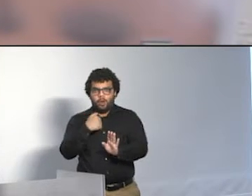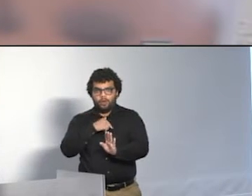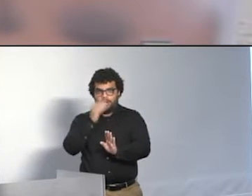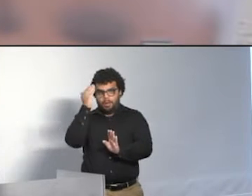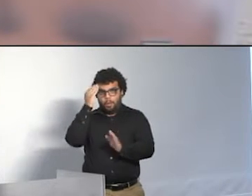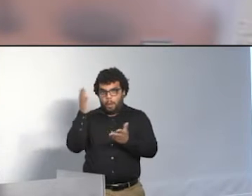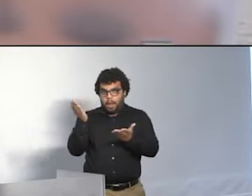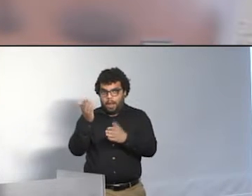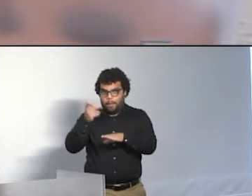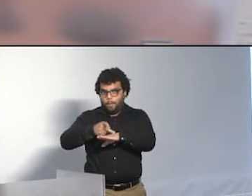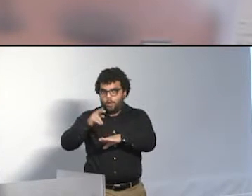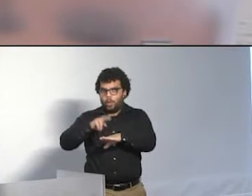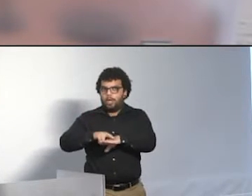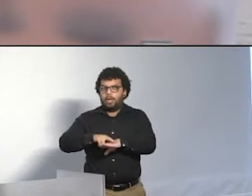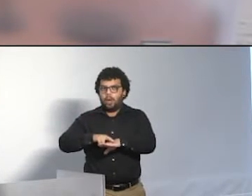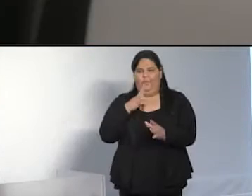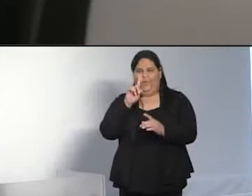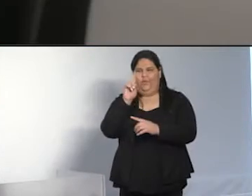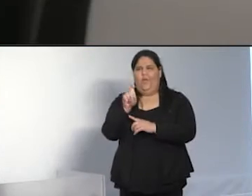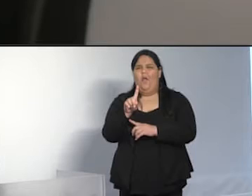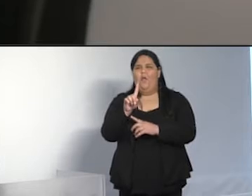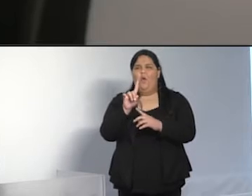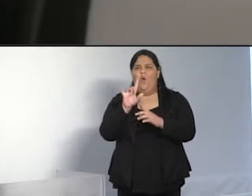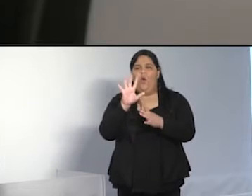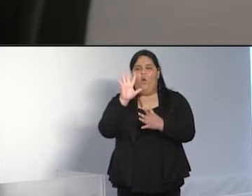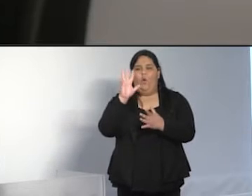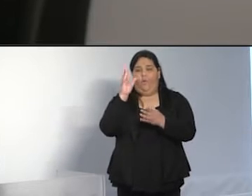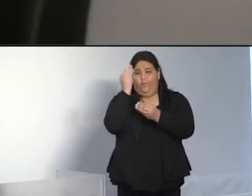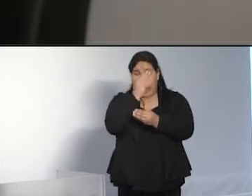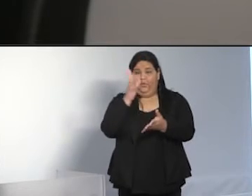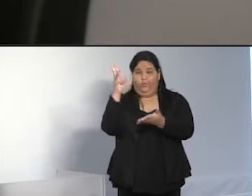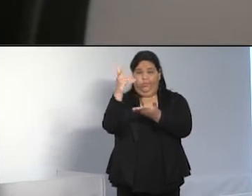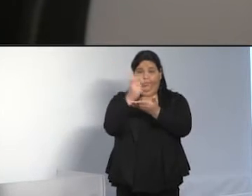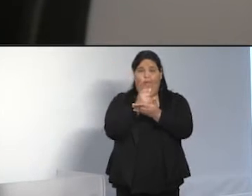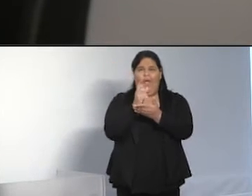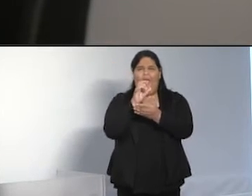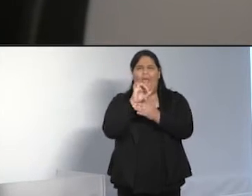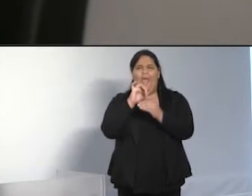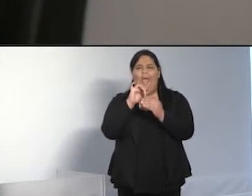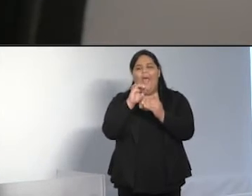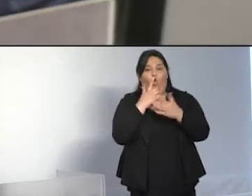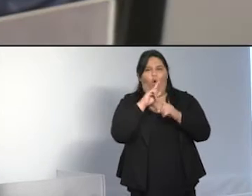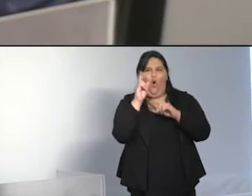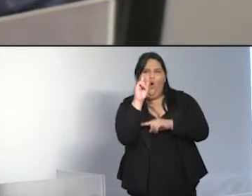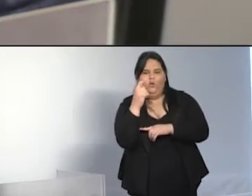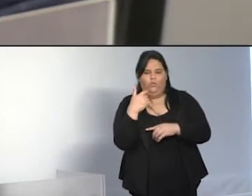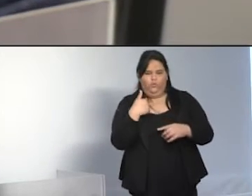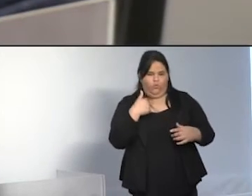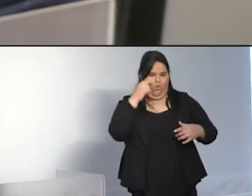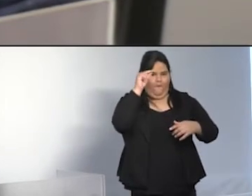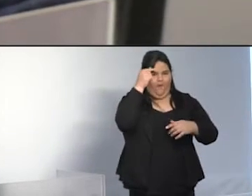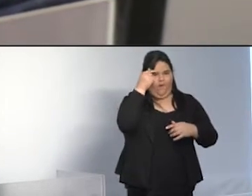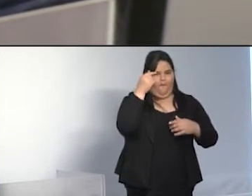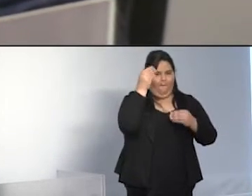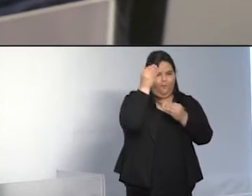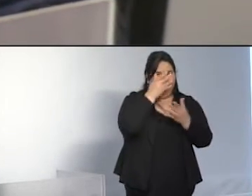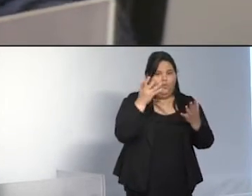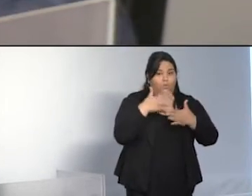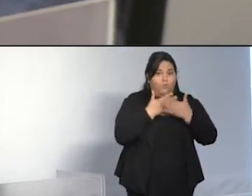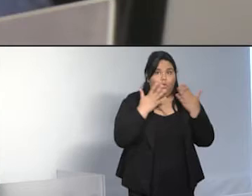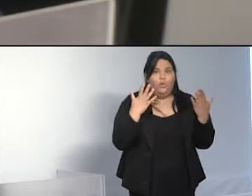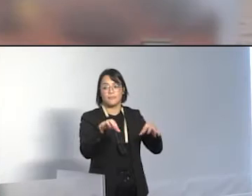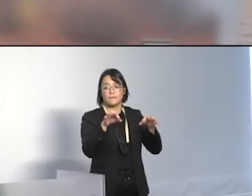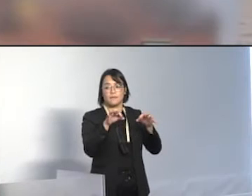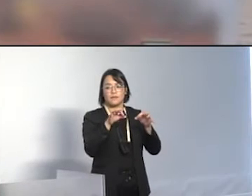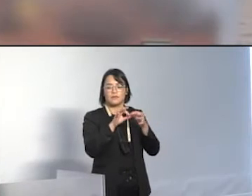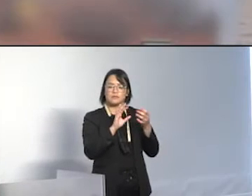y la comisión de derechos humanos y asuntos laborales del senador del estado libre asociado de puerto rico para atender los siguientes